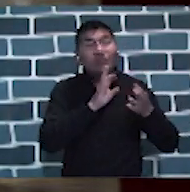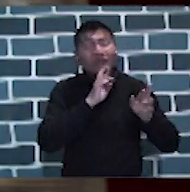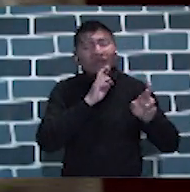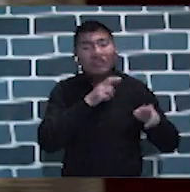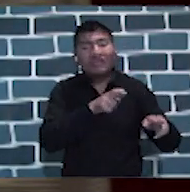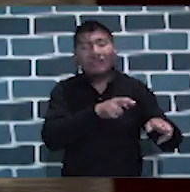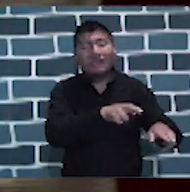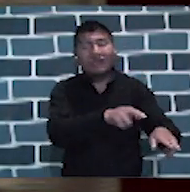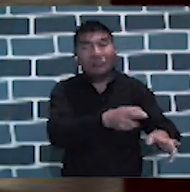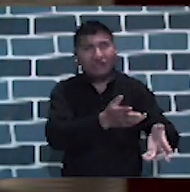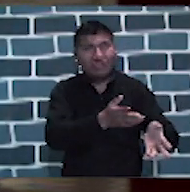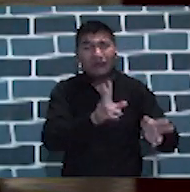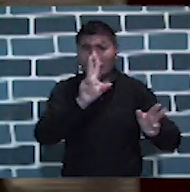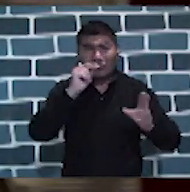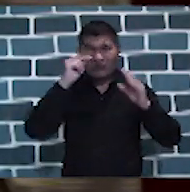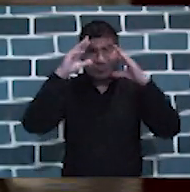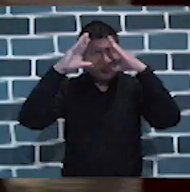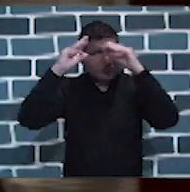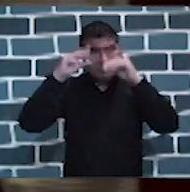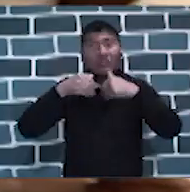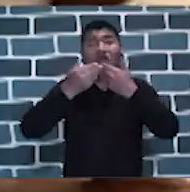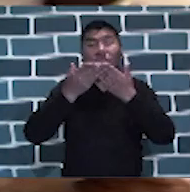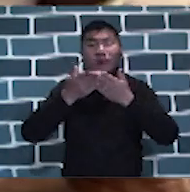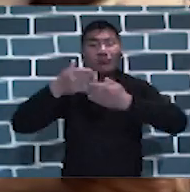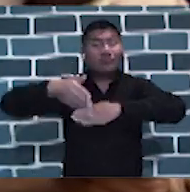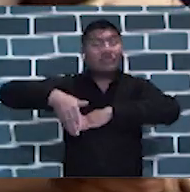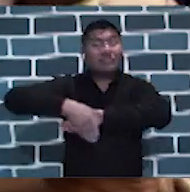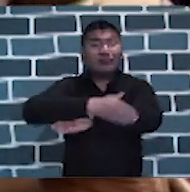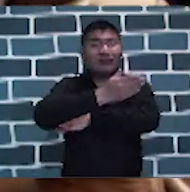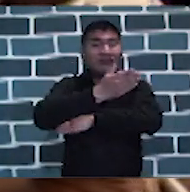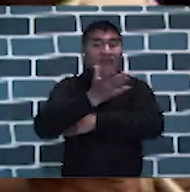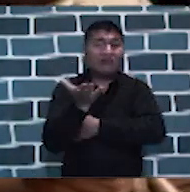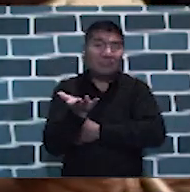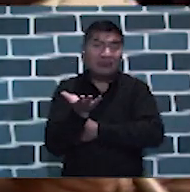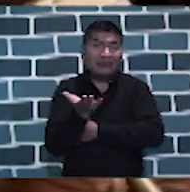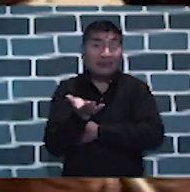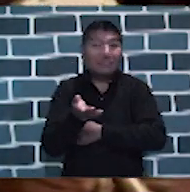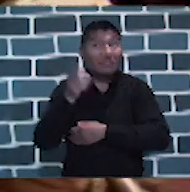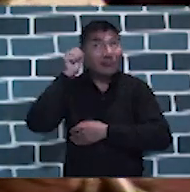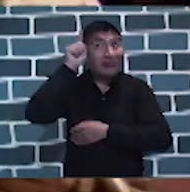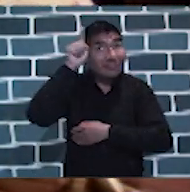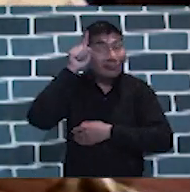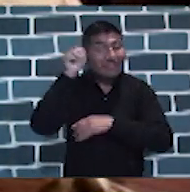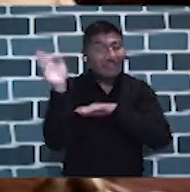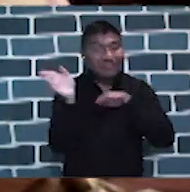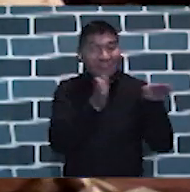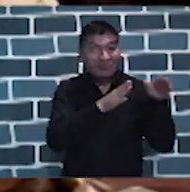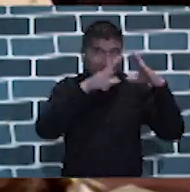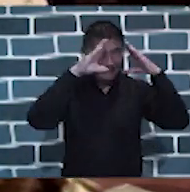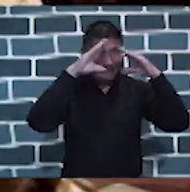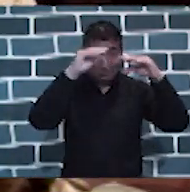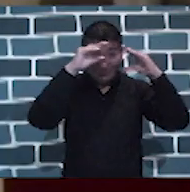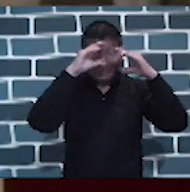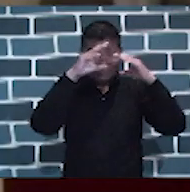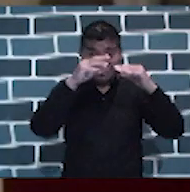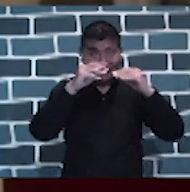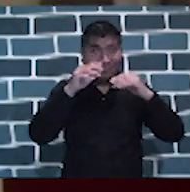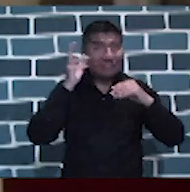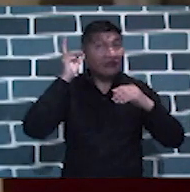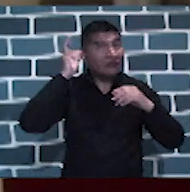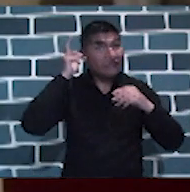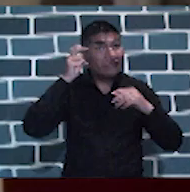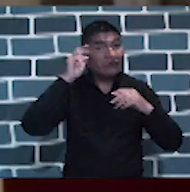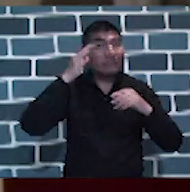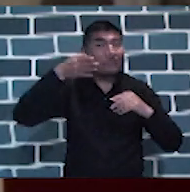ríos, no nos enseña cómo están las calles, nos enseña lo que ha oído